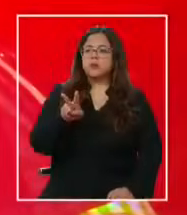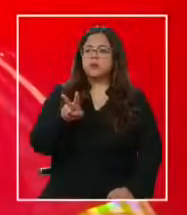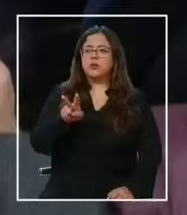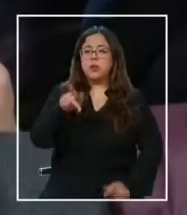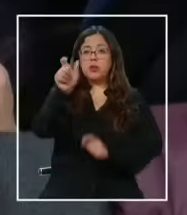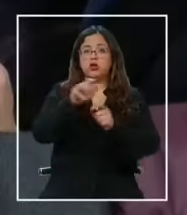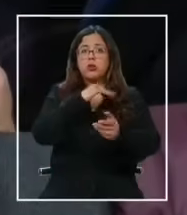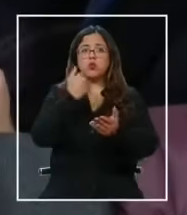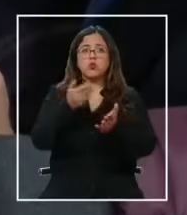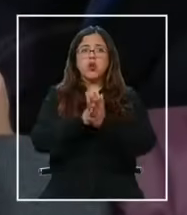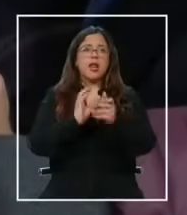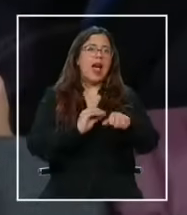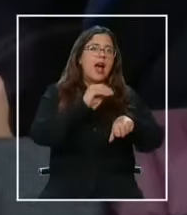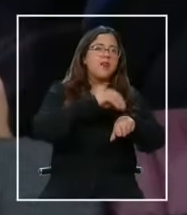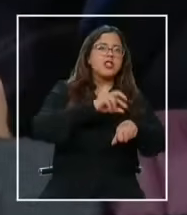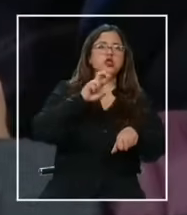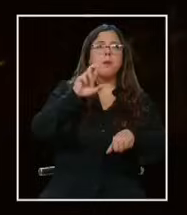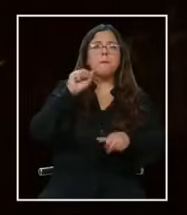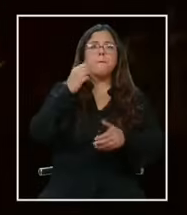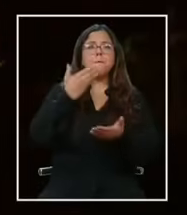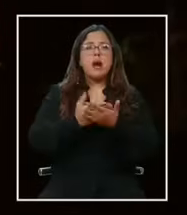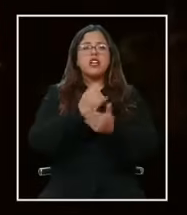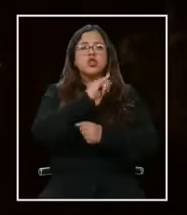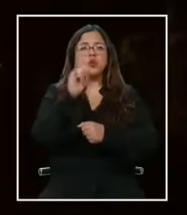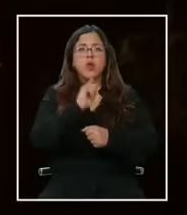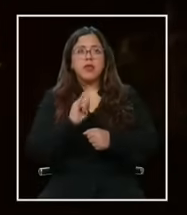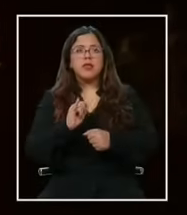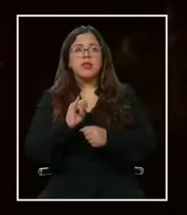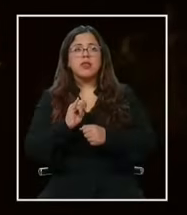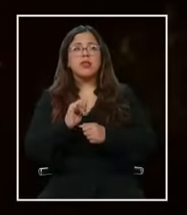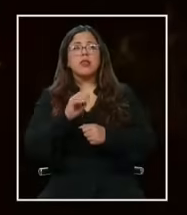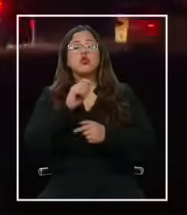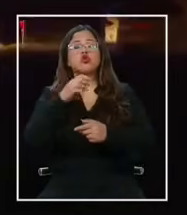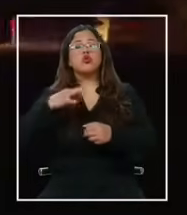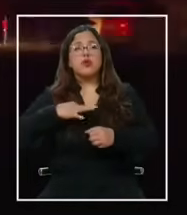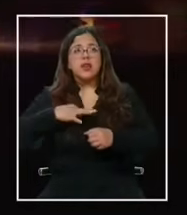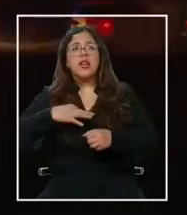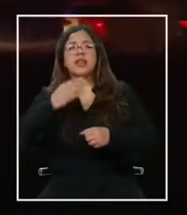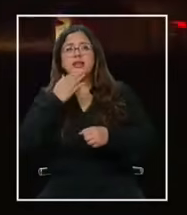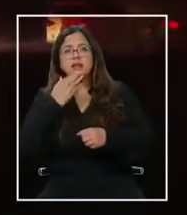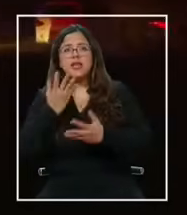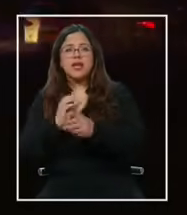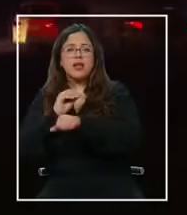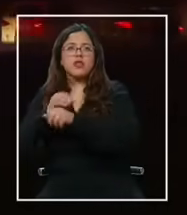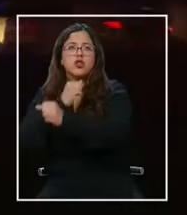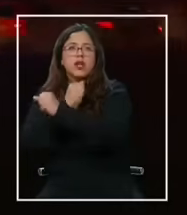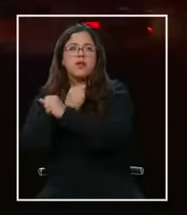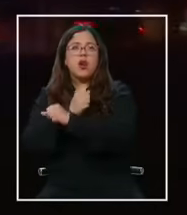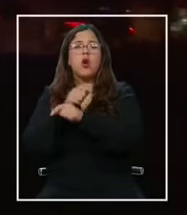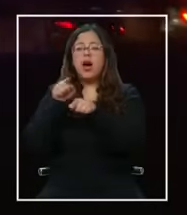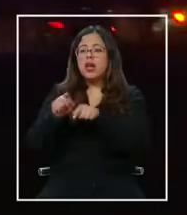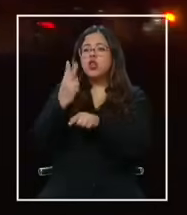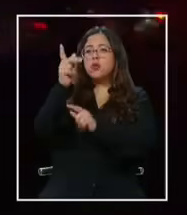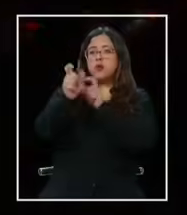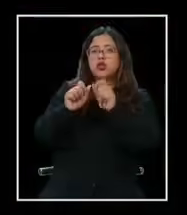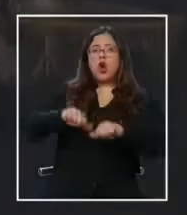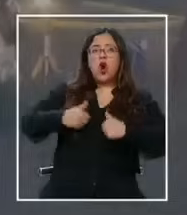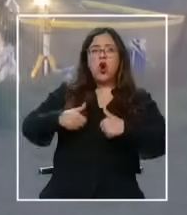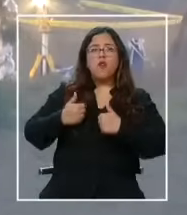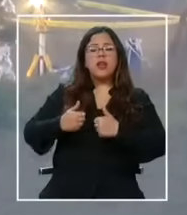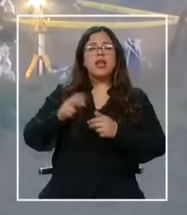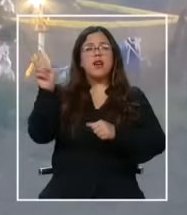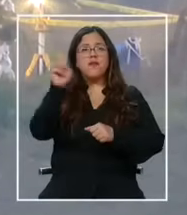quienes a su vez comunican a carabineros el hallazgo do jóvenes venezolanos aún por confirmar su identidad